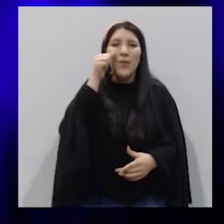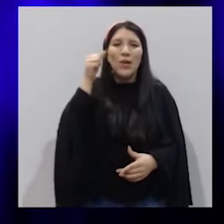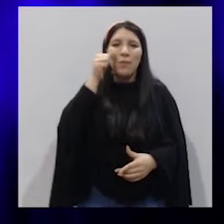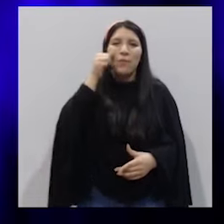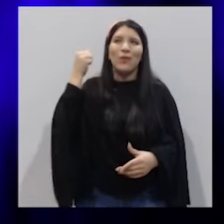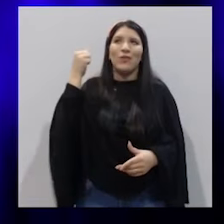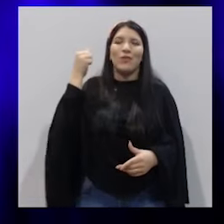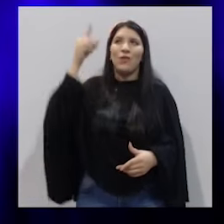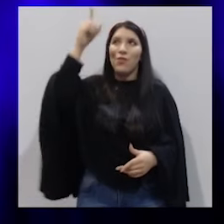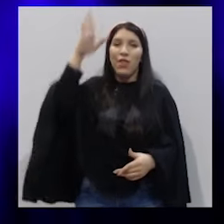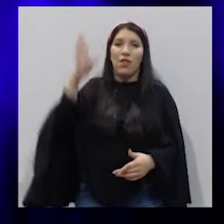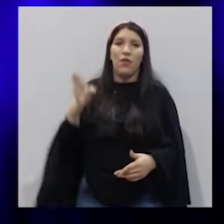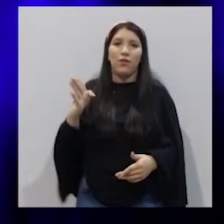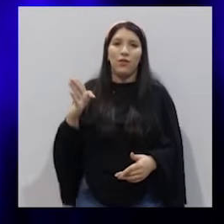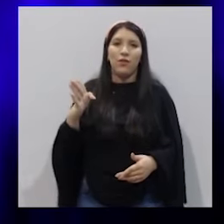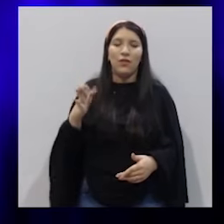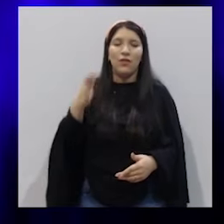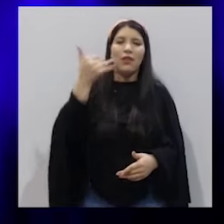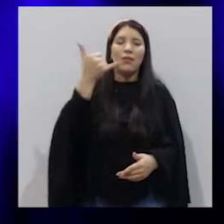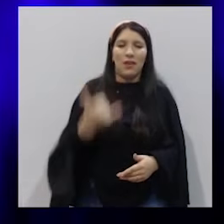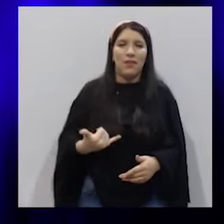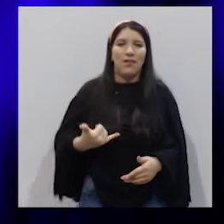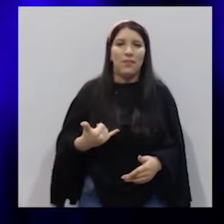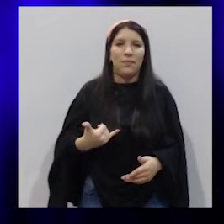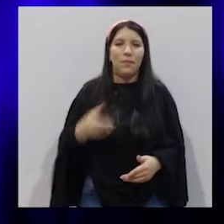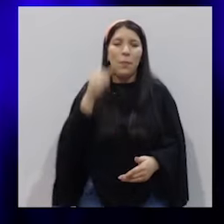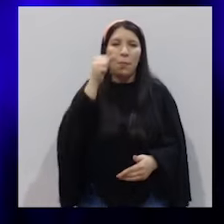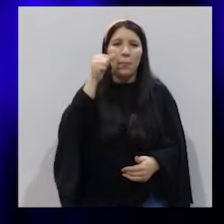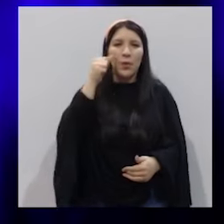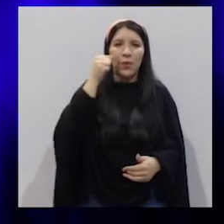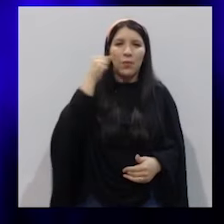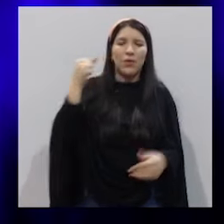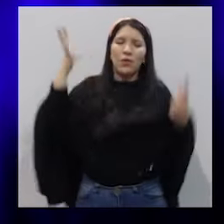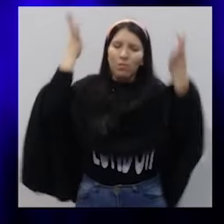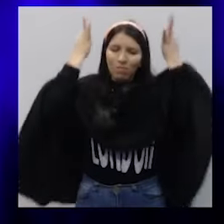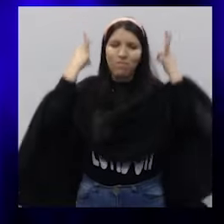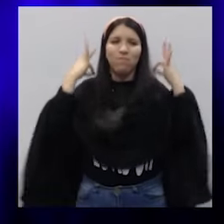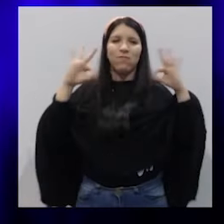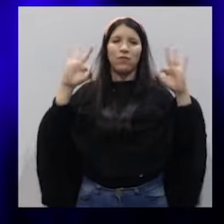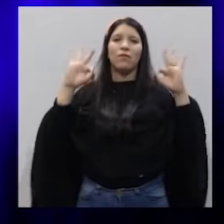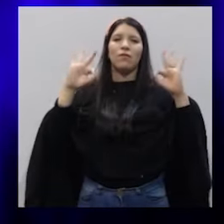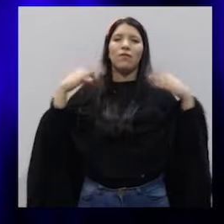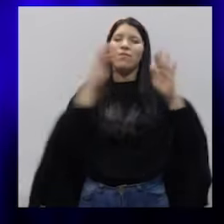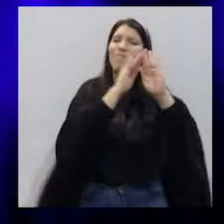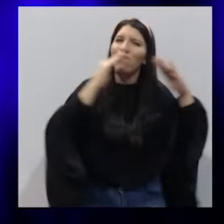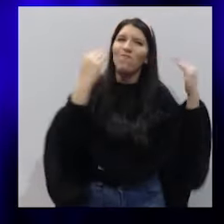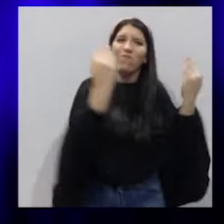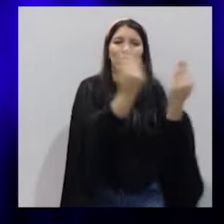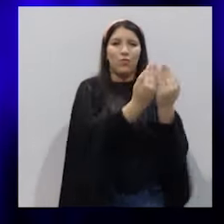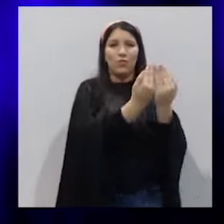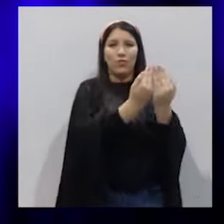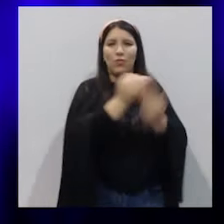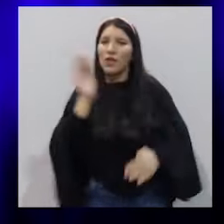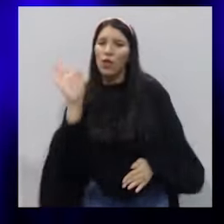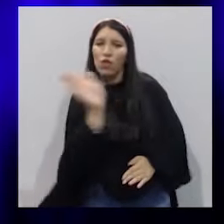eterna vino y habitó en la tierra dice la palabra de dios que vivió como verdadero hombre